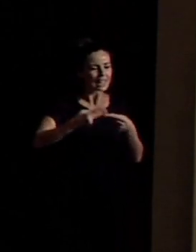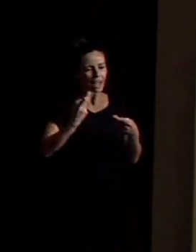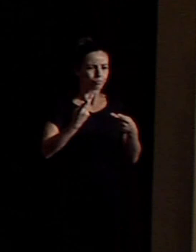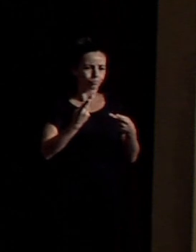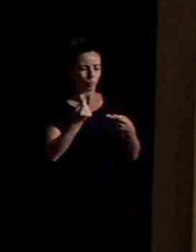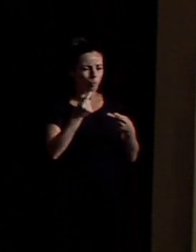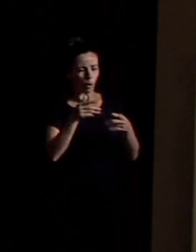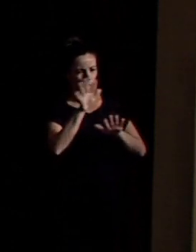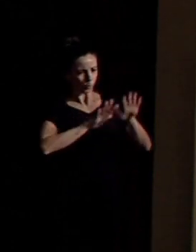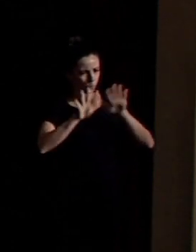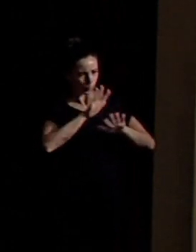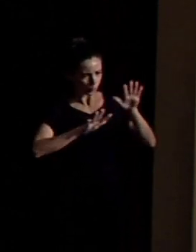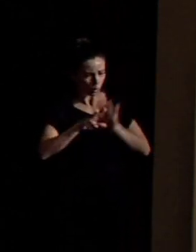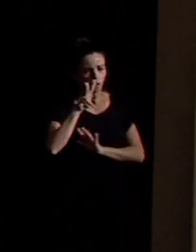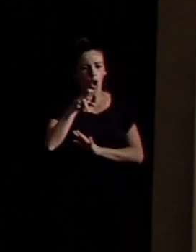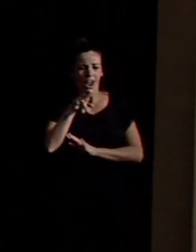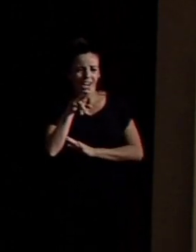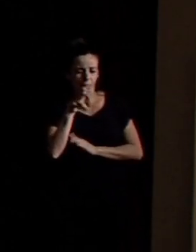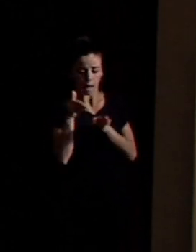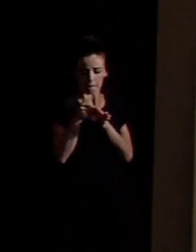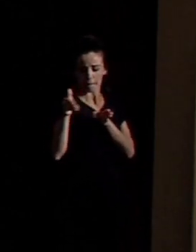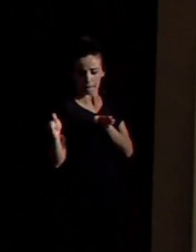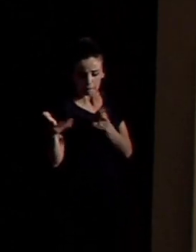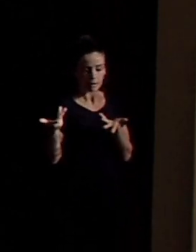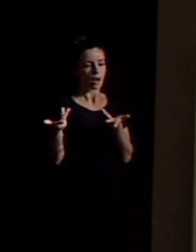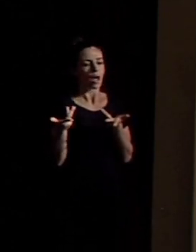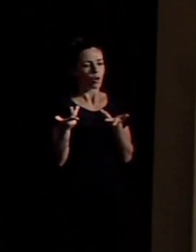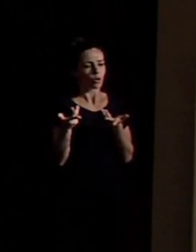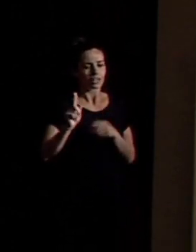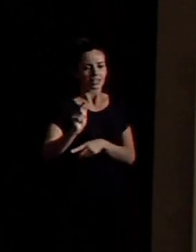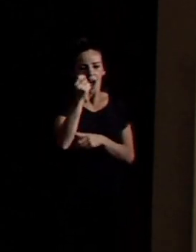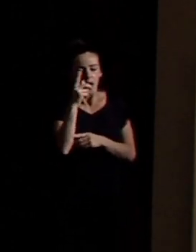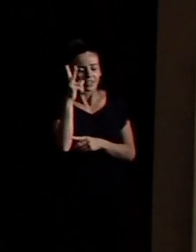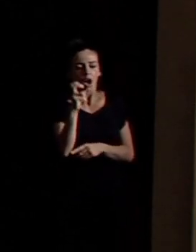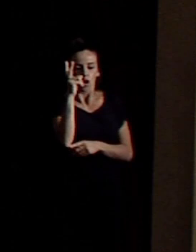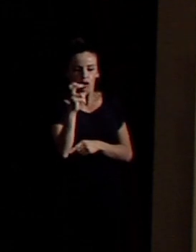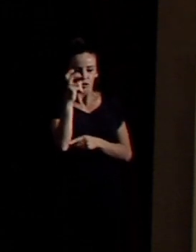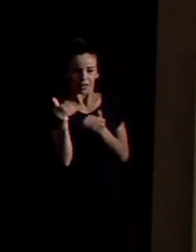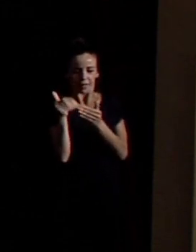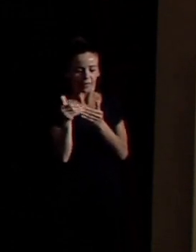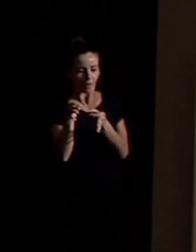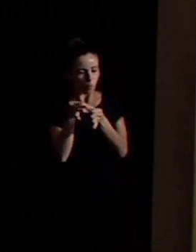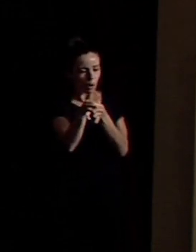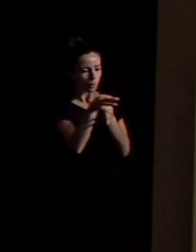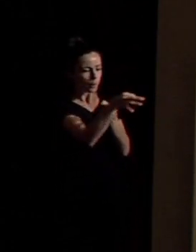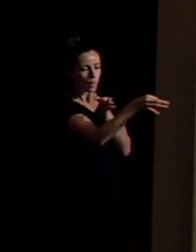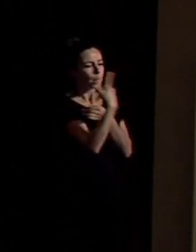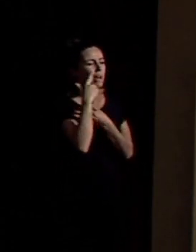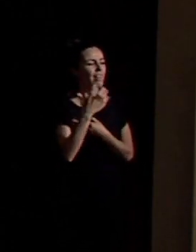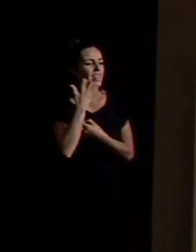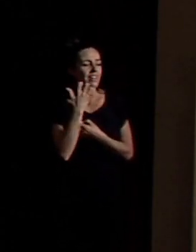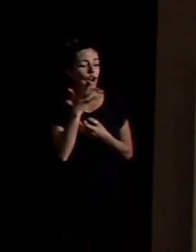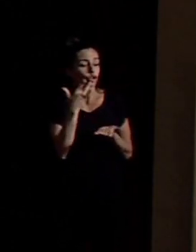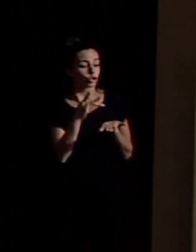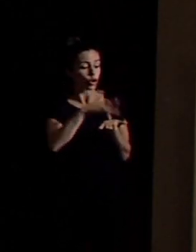¿no? Dos Hermanas está prácticamente al lado, San José la Rinconada al lado, la Algaba al lado, y qué raro que en la ciudad